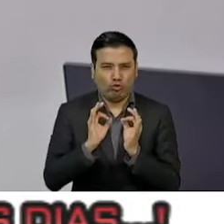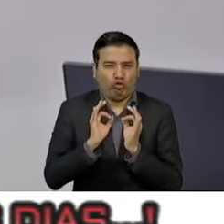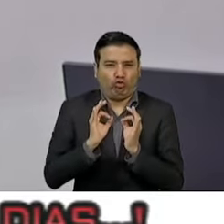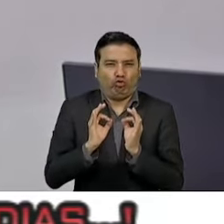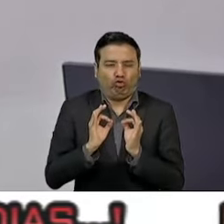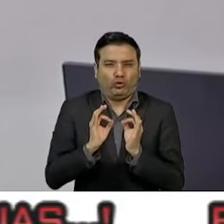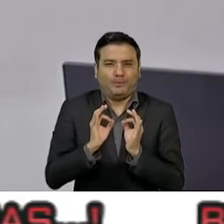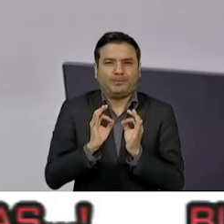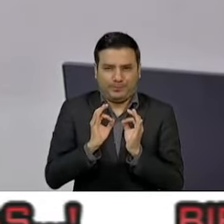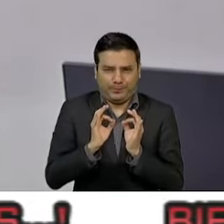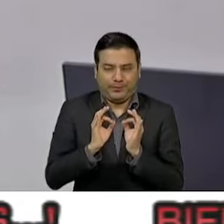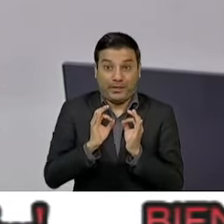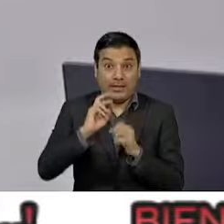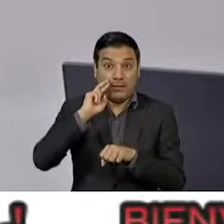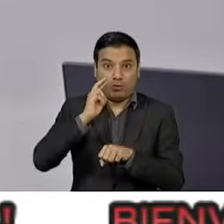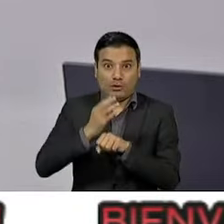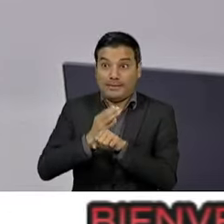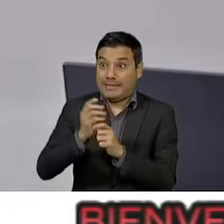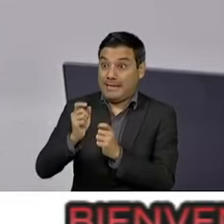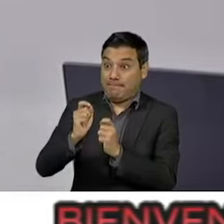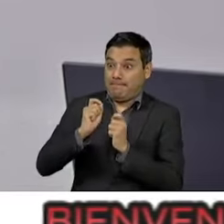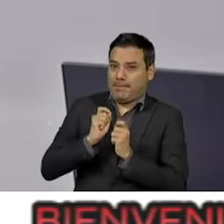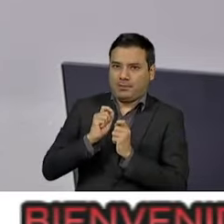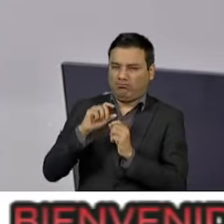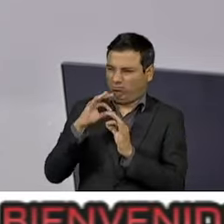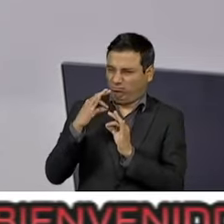encargo que nos ha sido conferido.